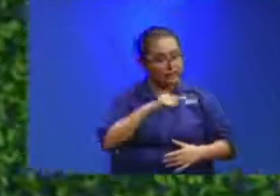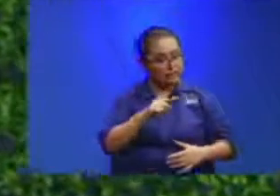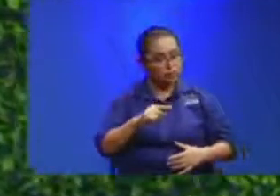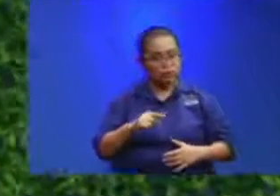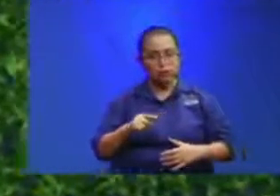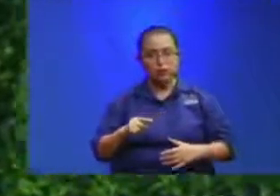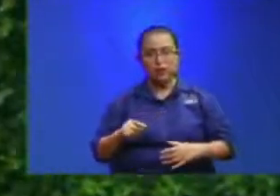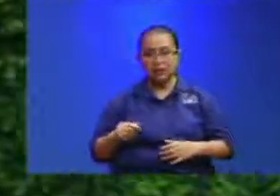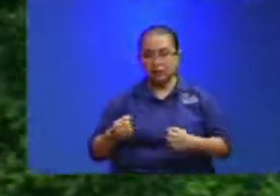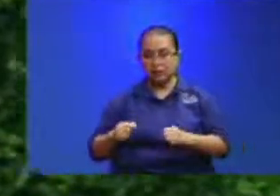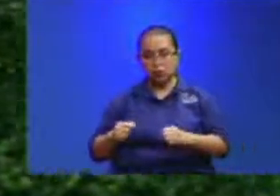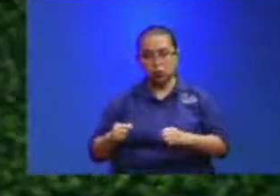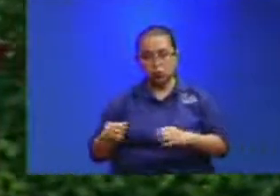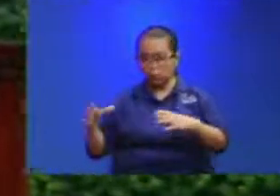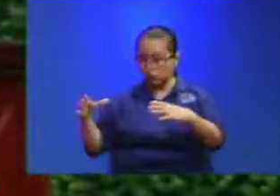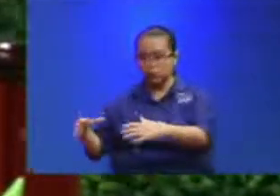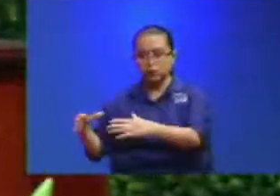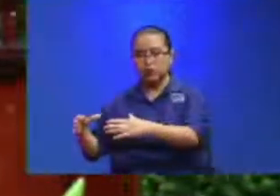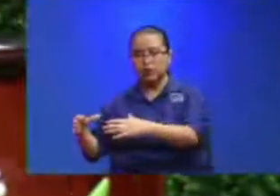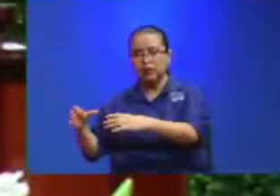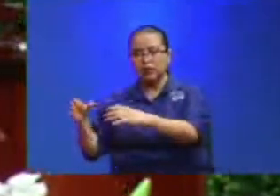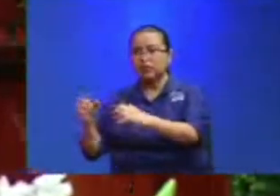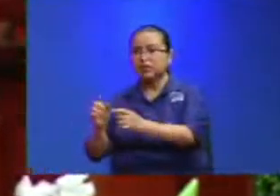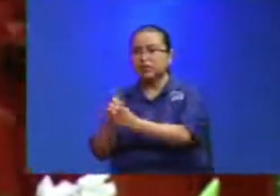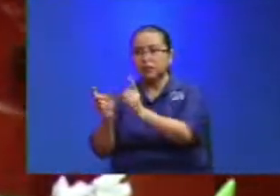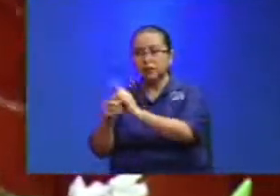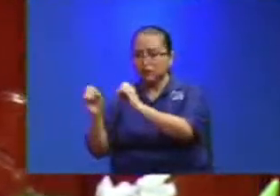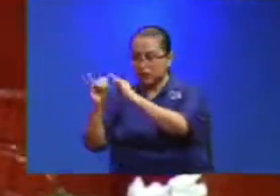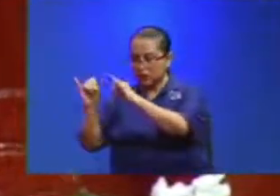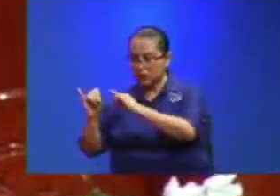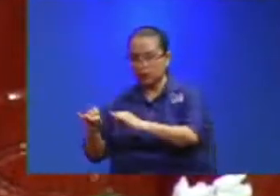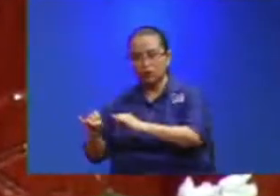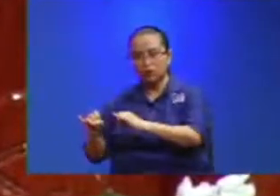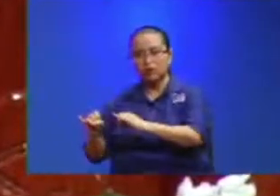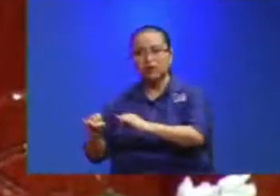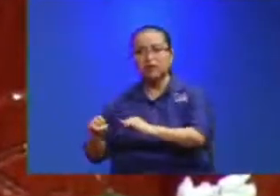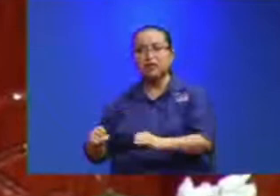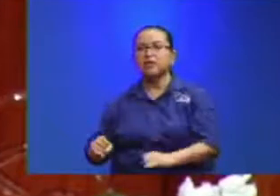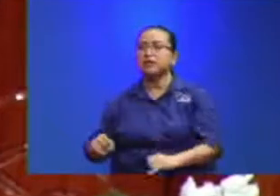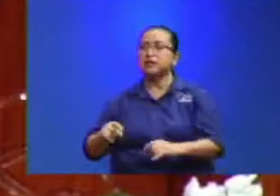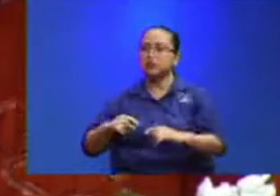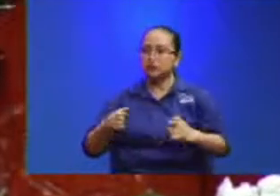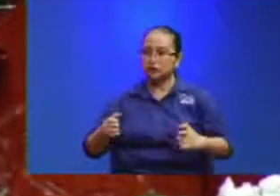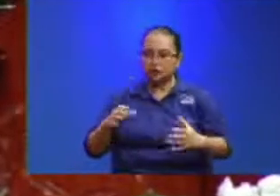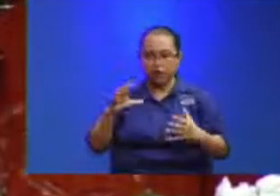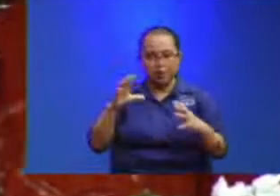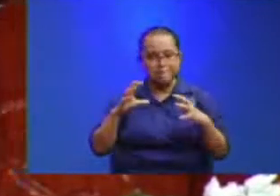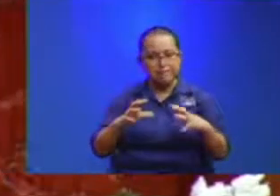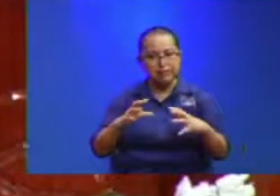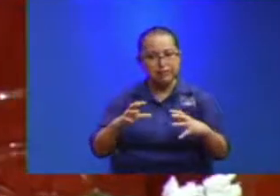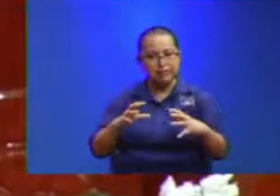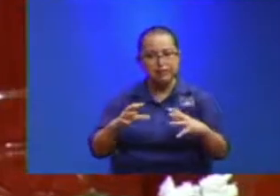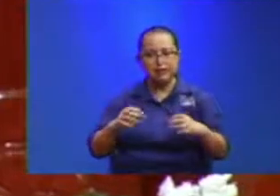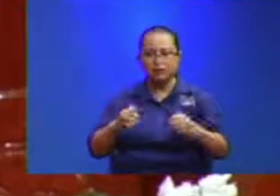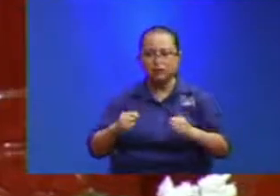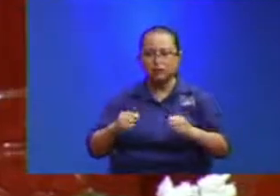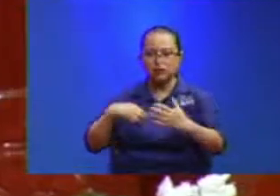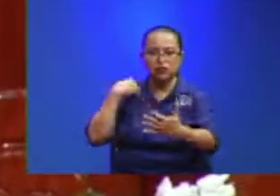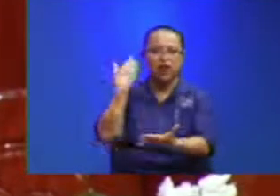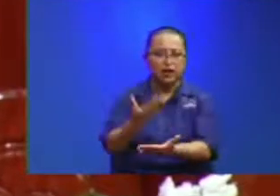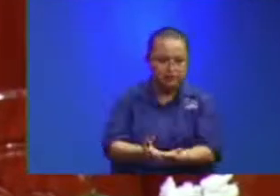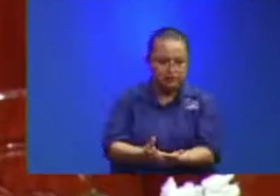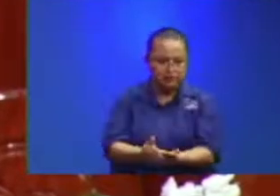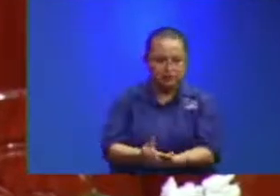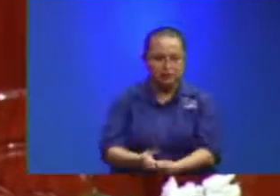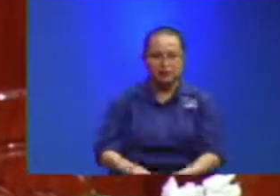hizo un teléfono se convirtió en un ídolo y eso fue piedra de tropiezo para la casa quedó realmente realmente dónde empezó